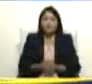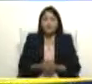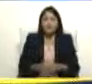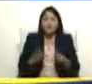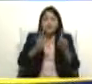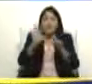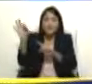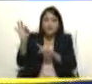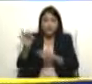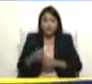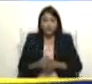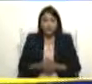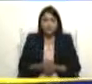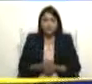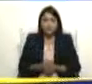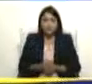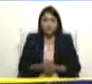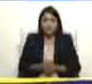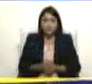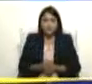209.600 votos, con un